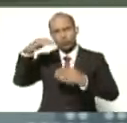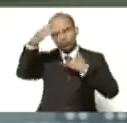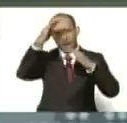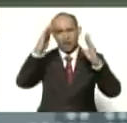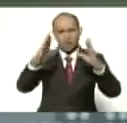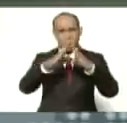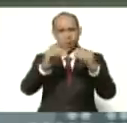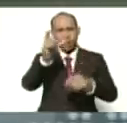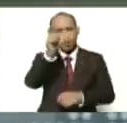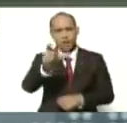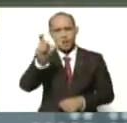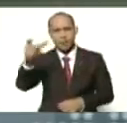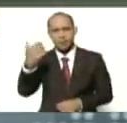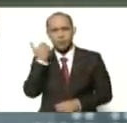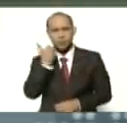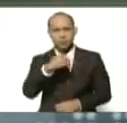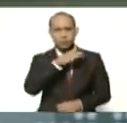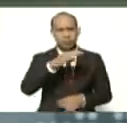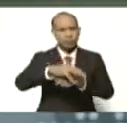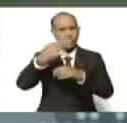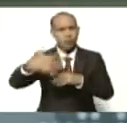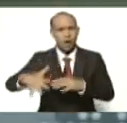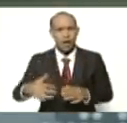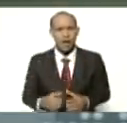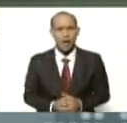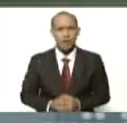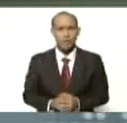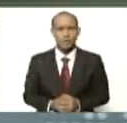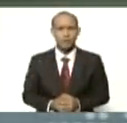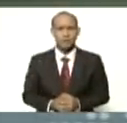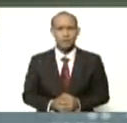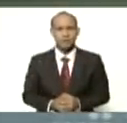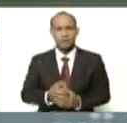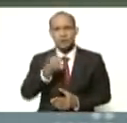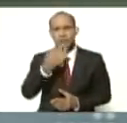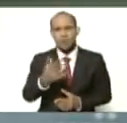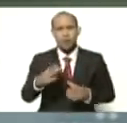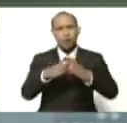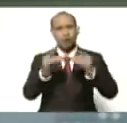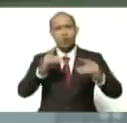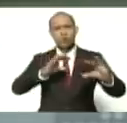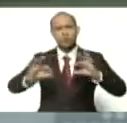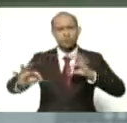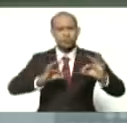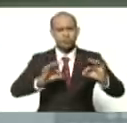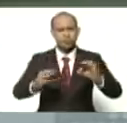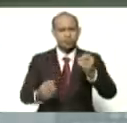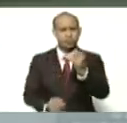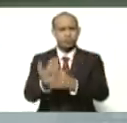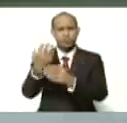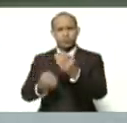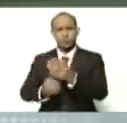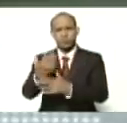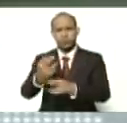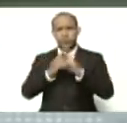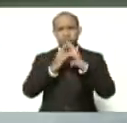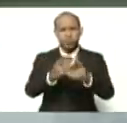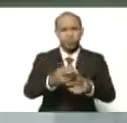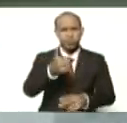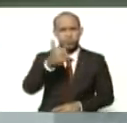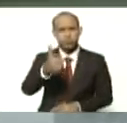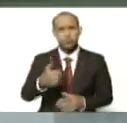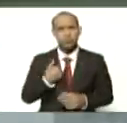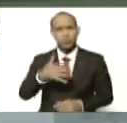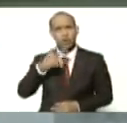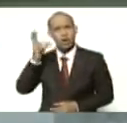pacientes pero sobre todo a los pacientes graves bueno yo espero que todas estas medidas vayan dando buenos resultados yo quisiera escuchar